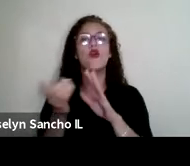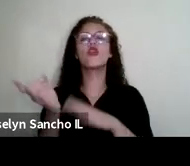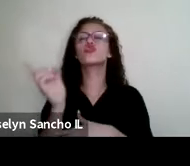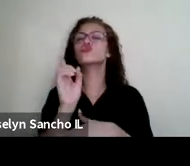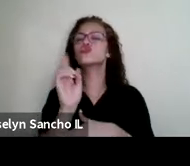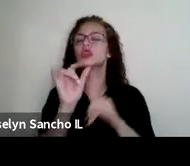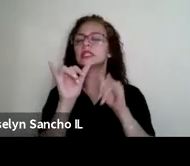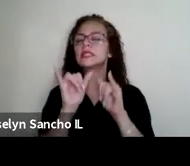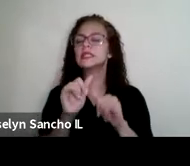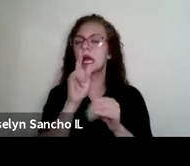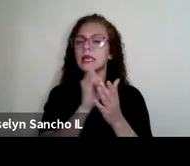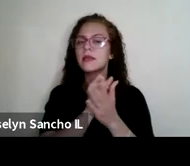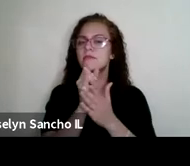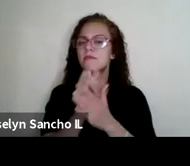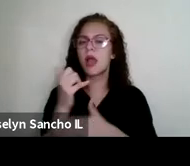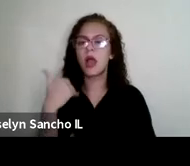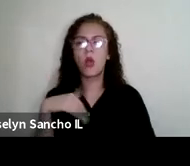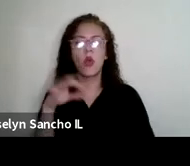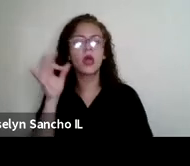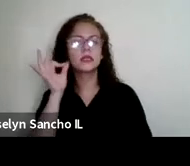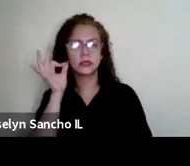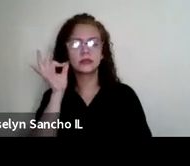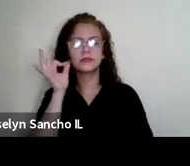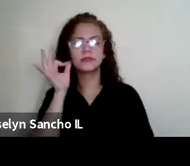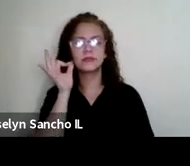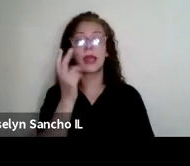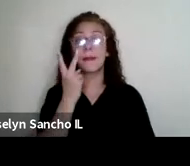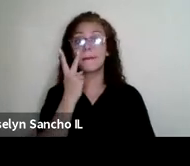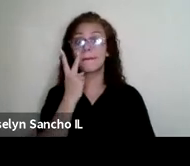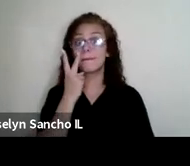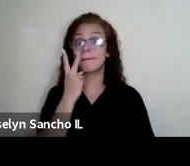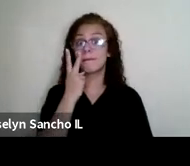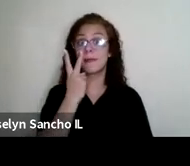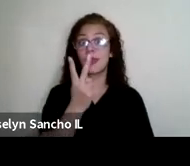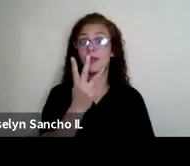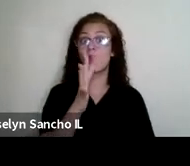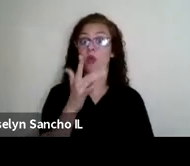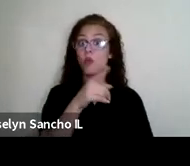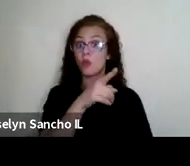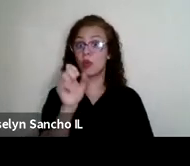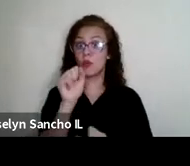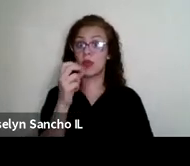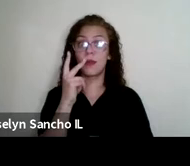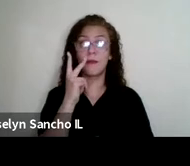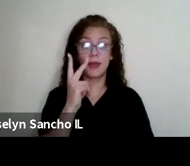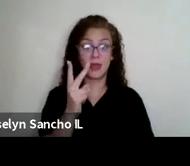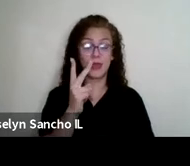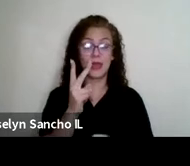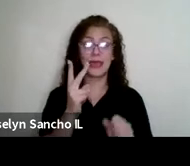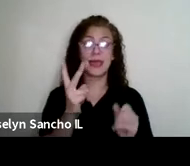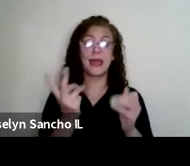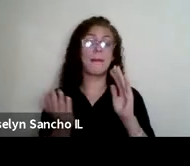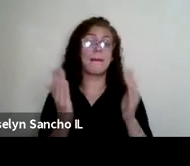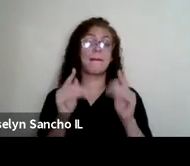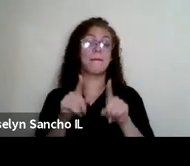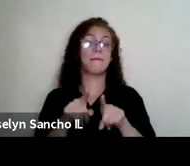están estas investigadoras y estos investigadores, observamos, como ustedes pueden ver aquí, que la paridad, es decir,